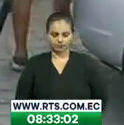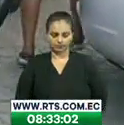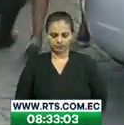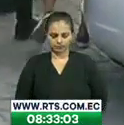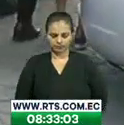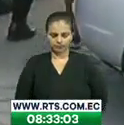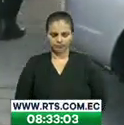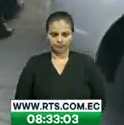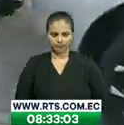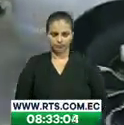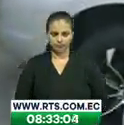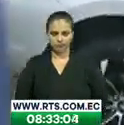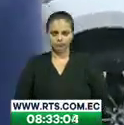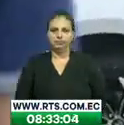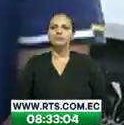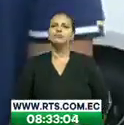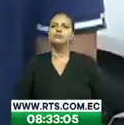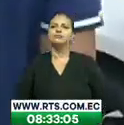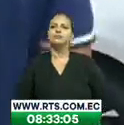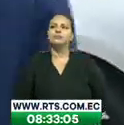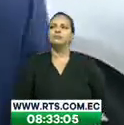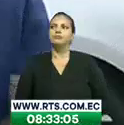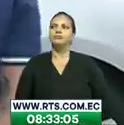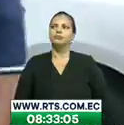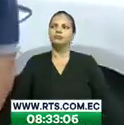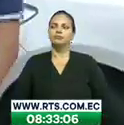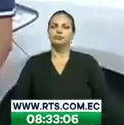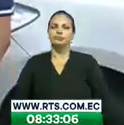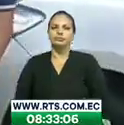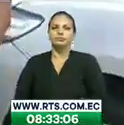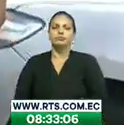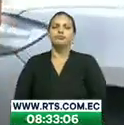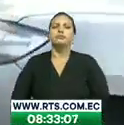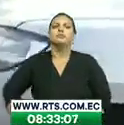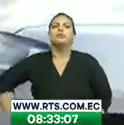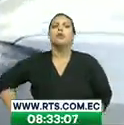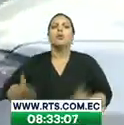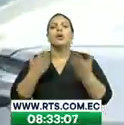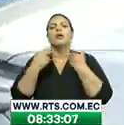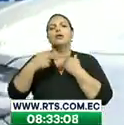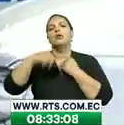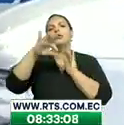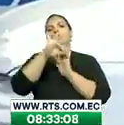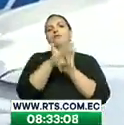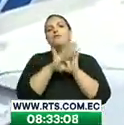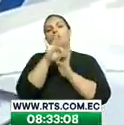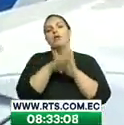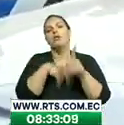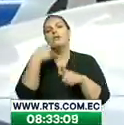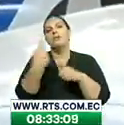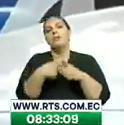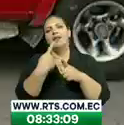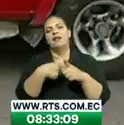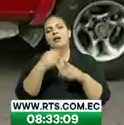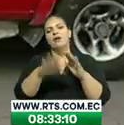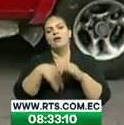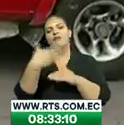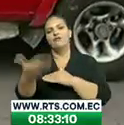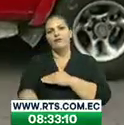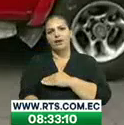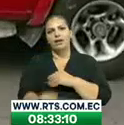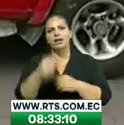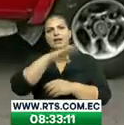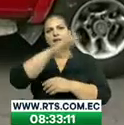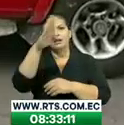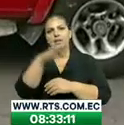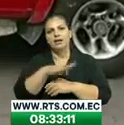El hecho ocurrió en los exteriores de uno de los mercados del norte de la ciudad. Aparentemente, tres sujetos habrían